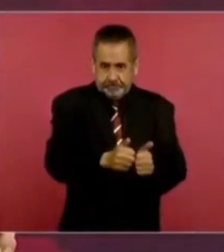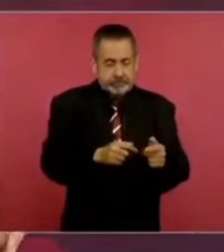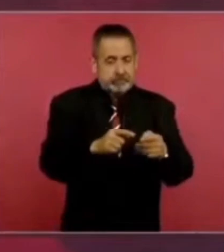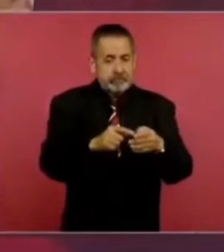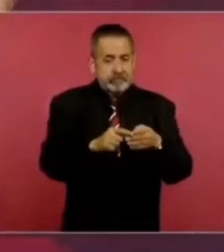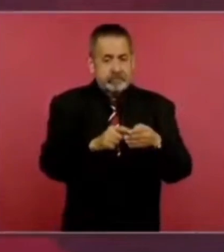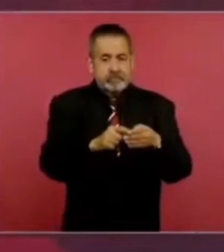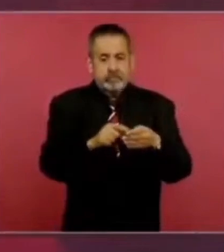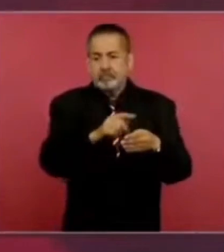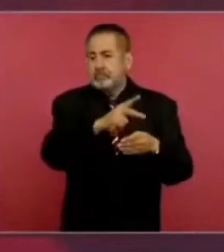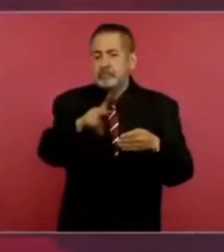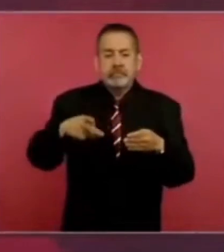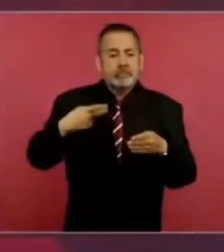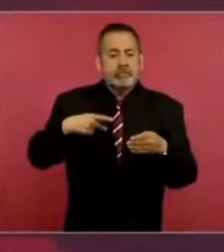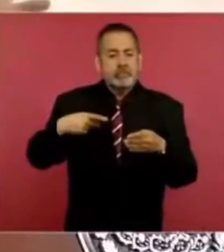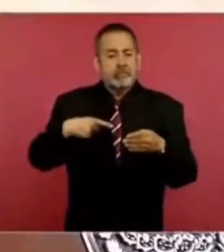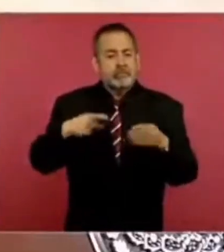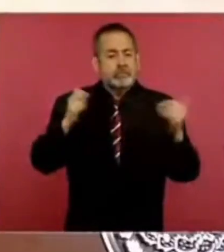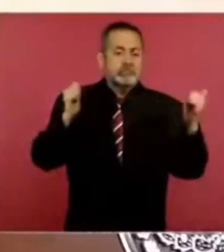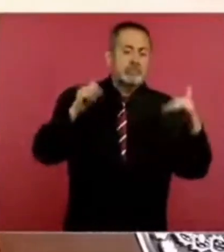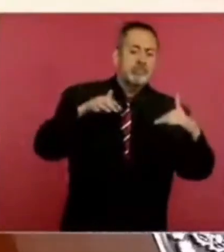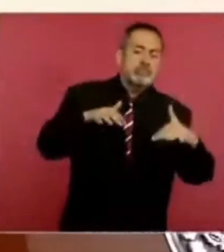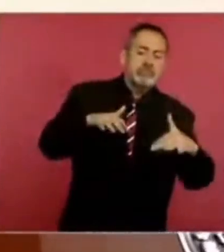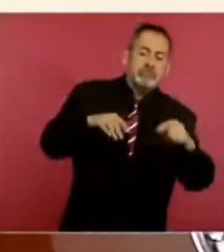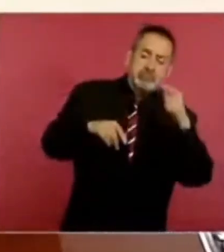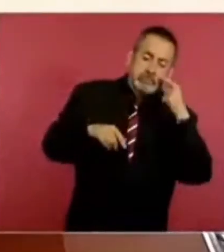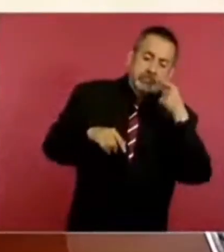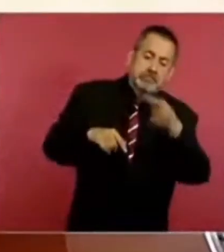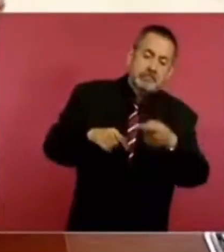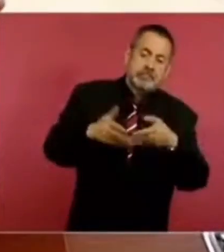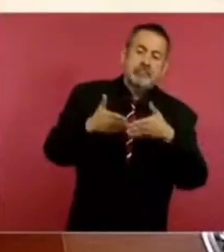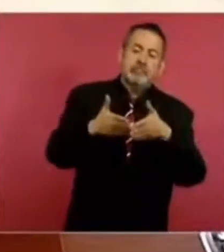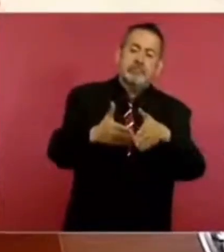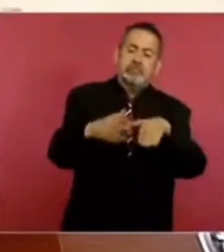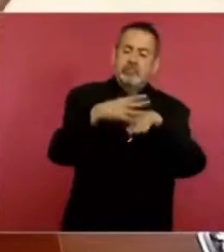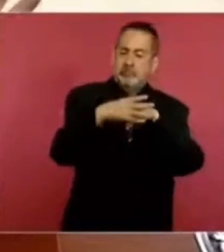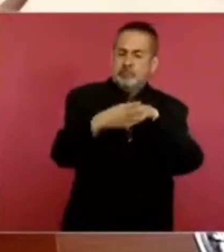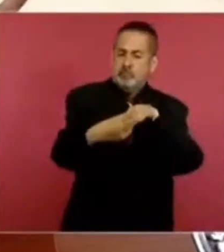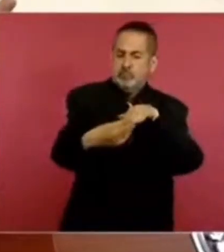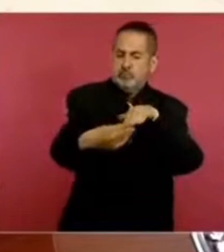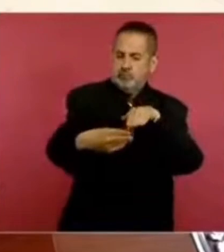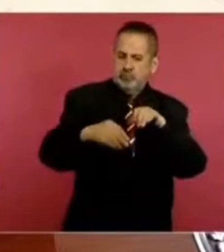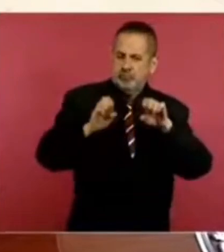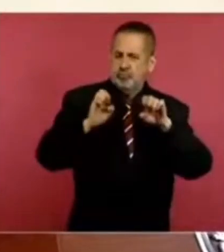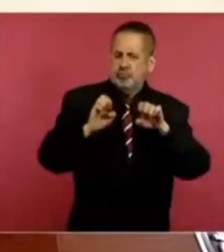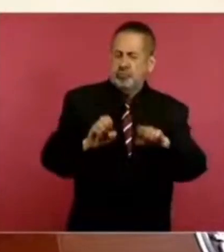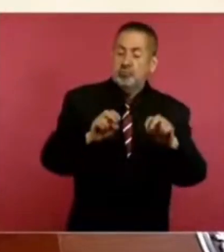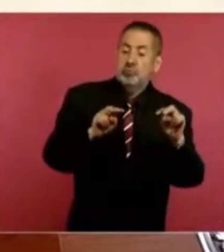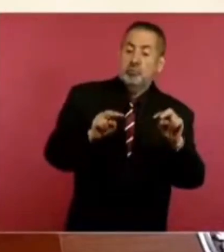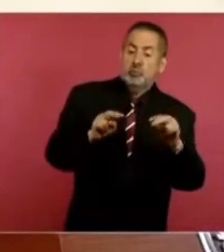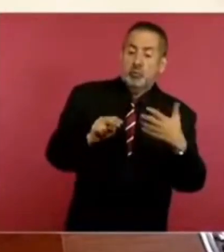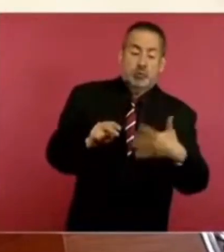salía toda la gente del puerto a verlo